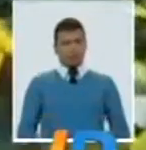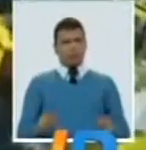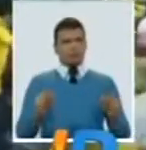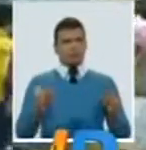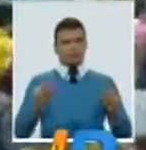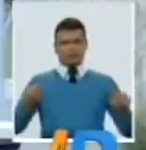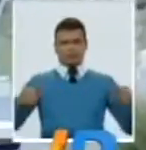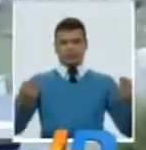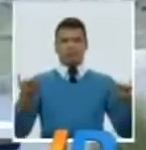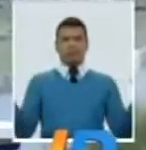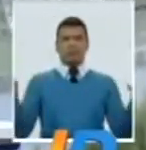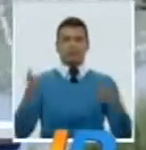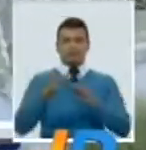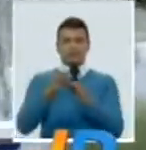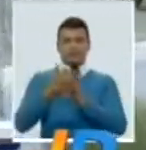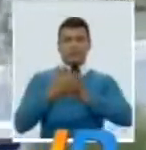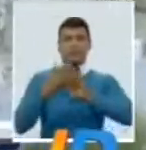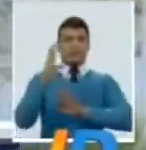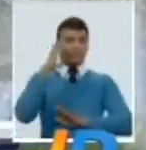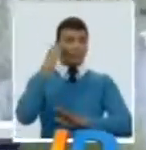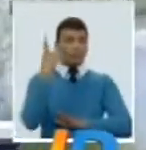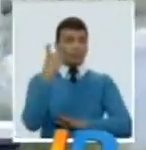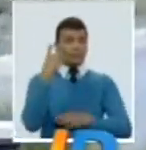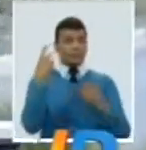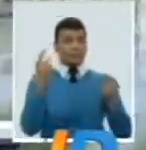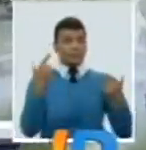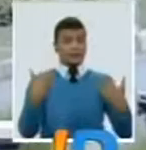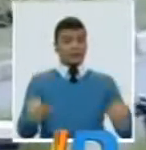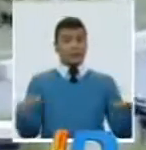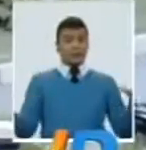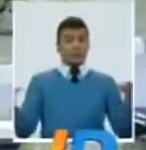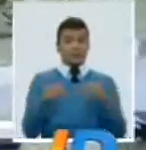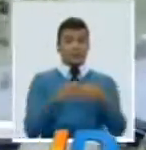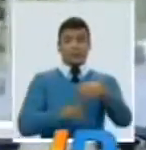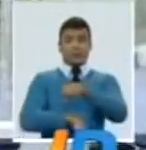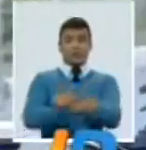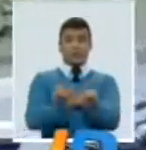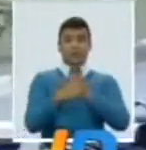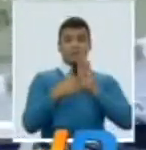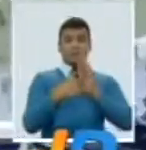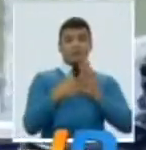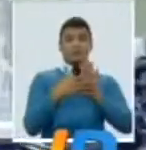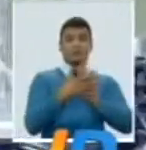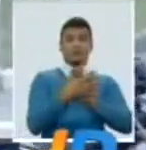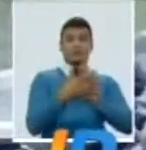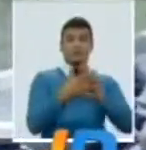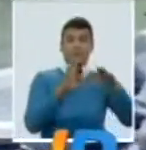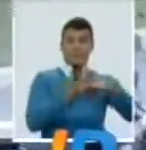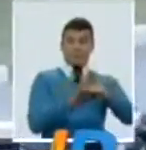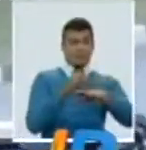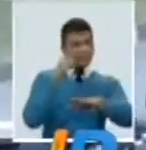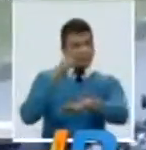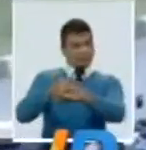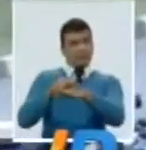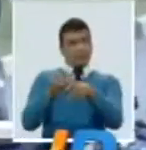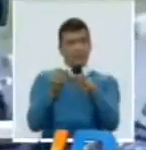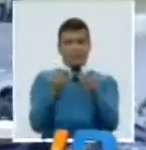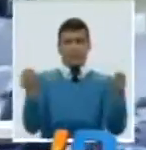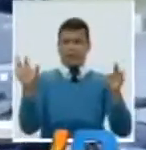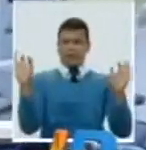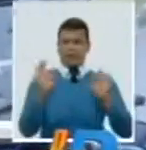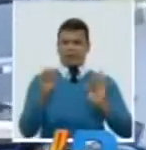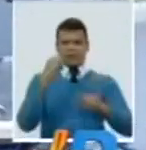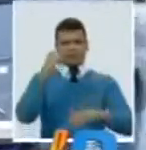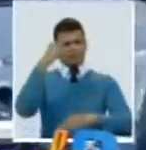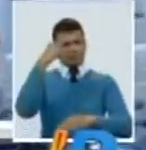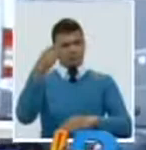encuentro en Cuiabá. Y aunque ayer prendió las alarmas, la Federación Colombiana de Fútbol y los médicos no salieron a pronunciarse al respecto, por lo que